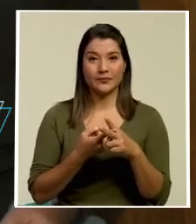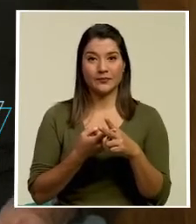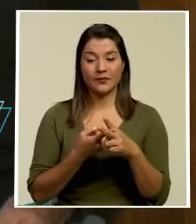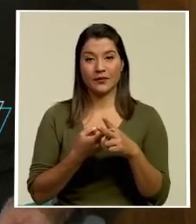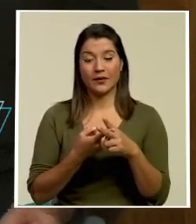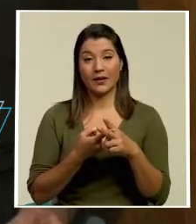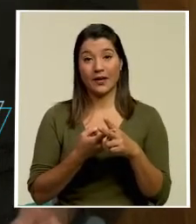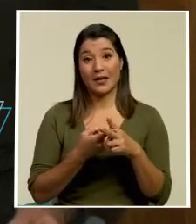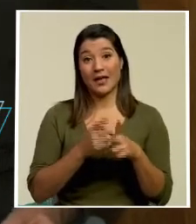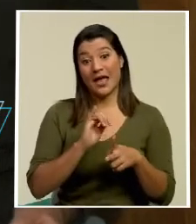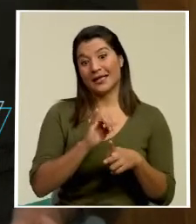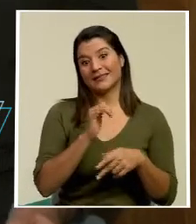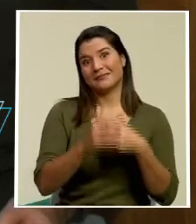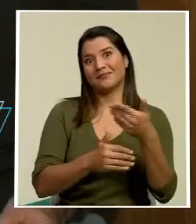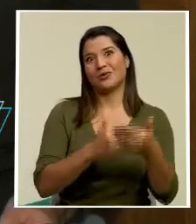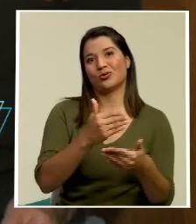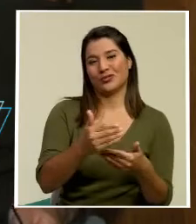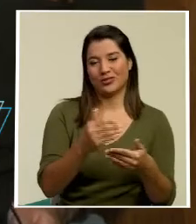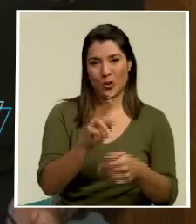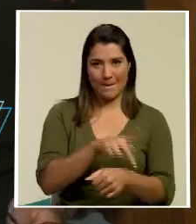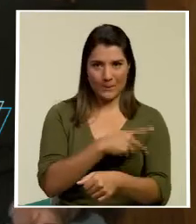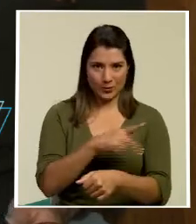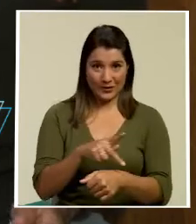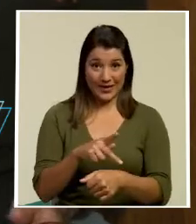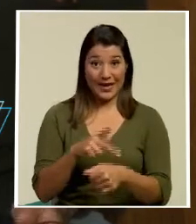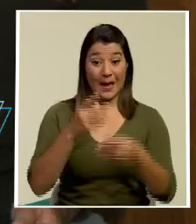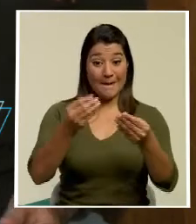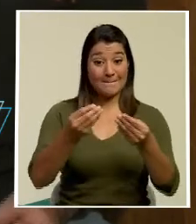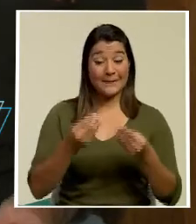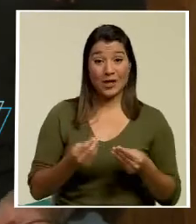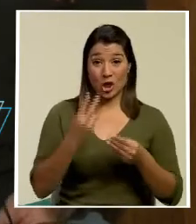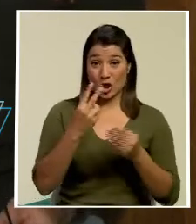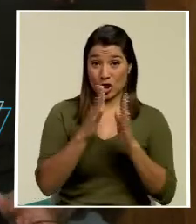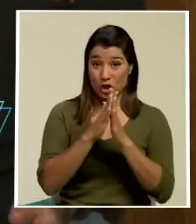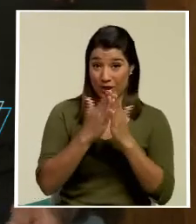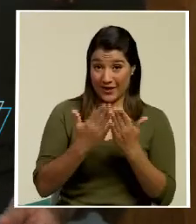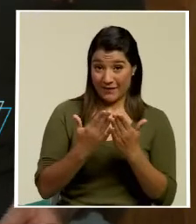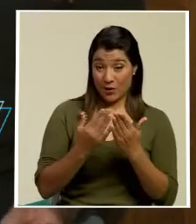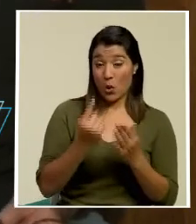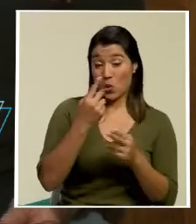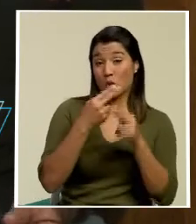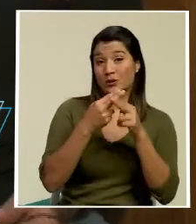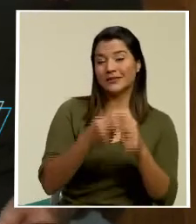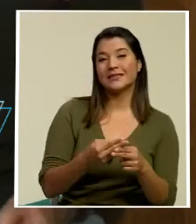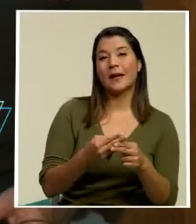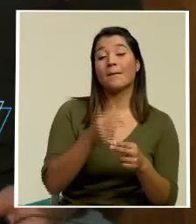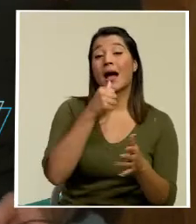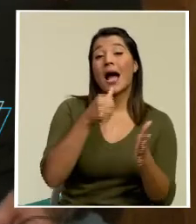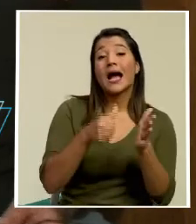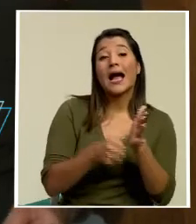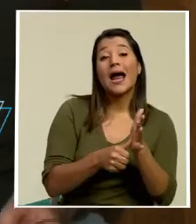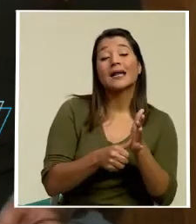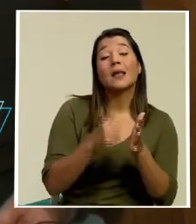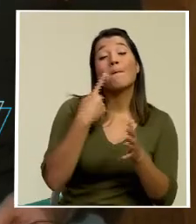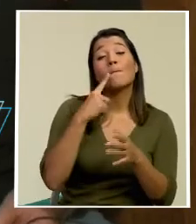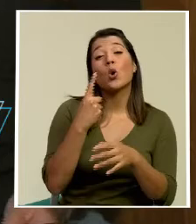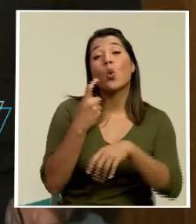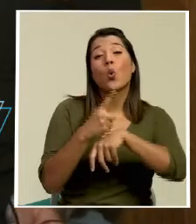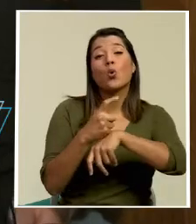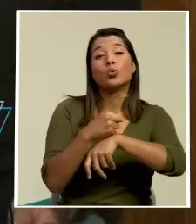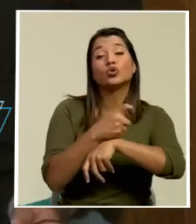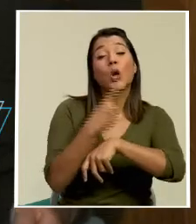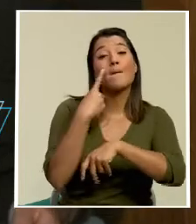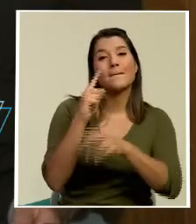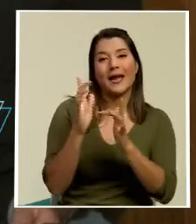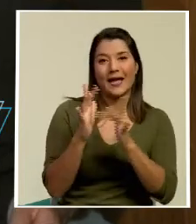este camino de la poesía. Me dio 2 libros, uno, Carta de un gusano a Jesucristo, de Gironella, un